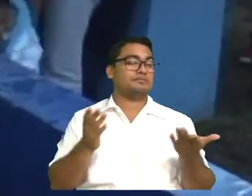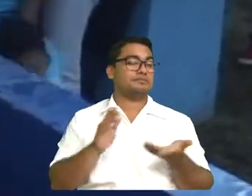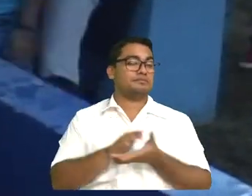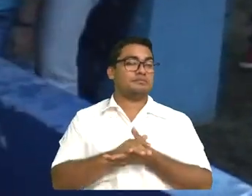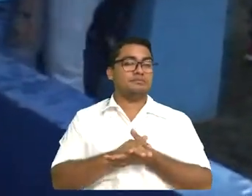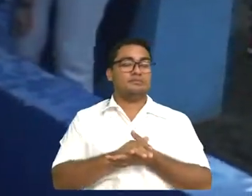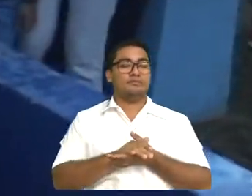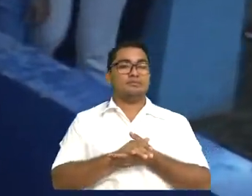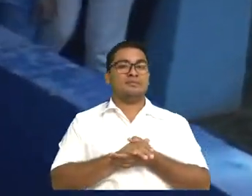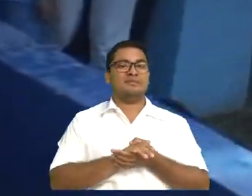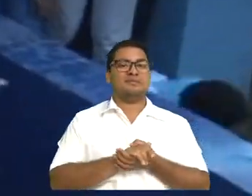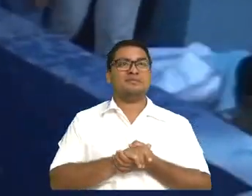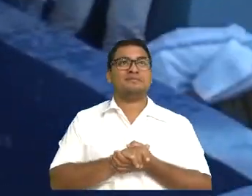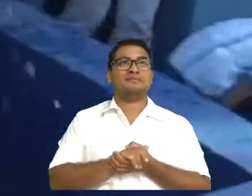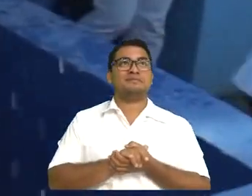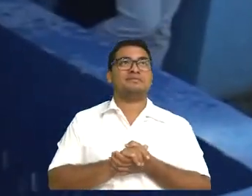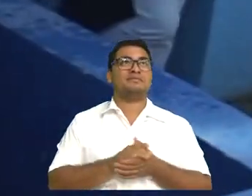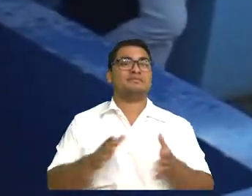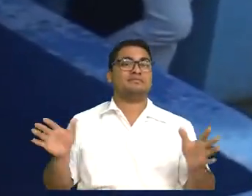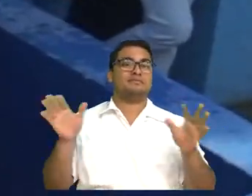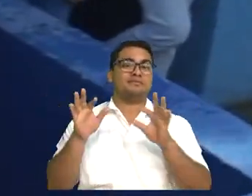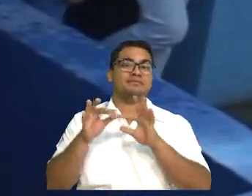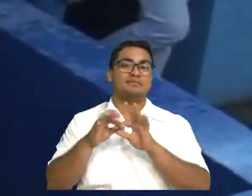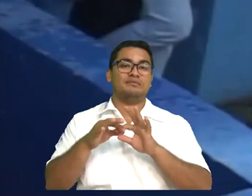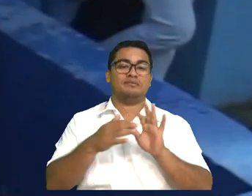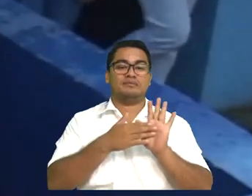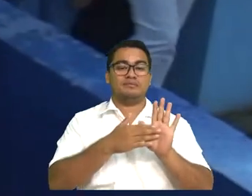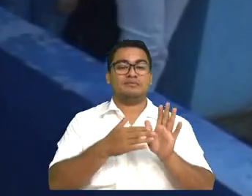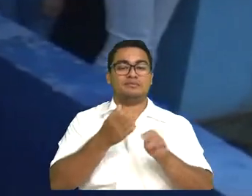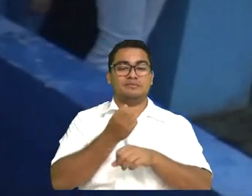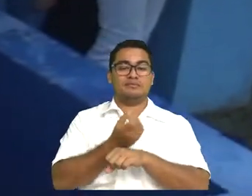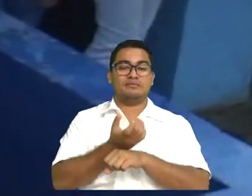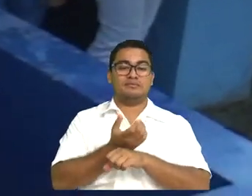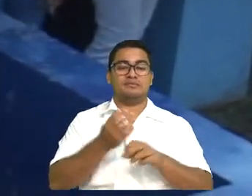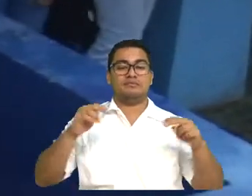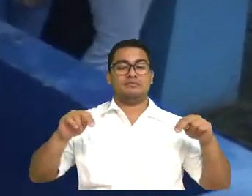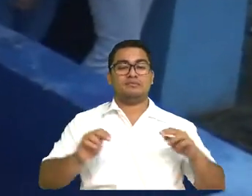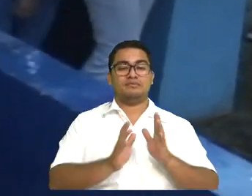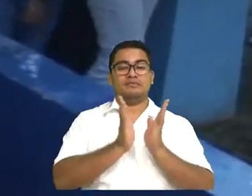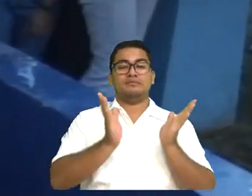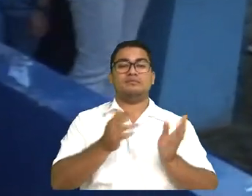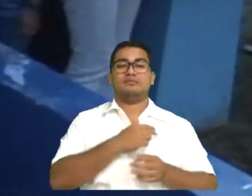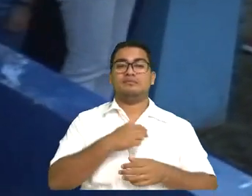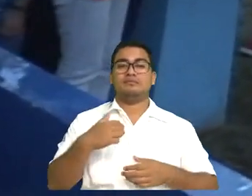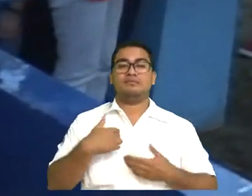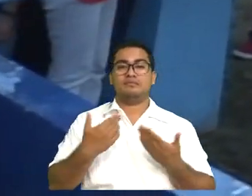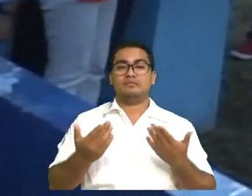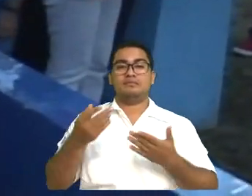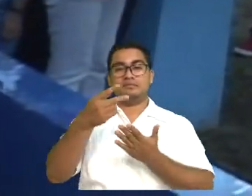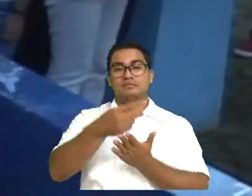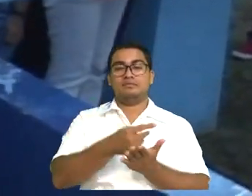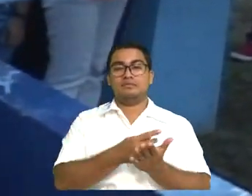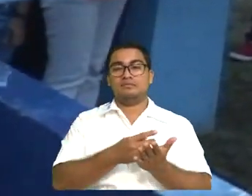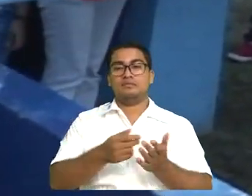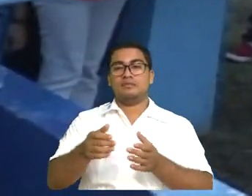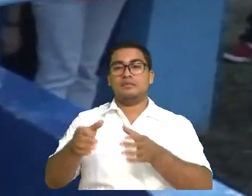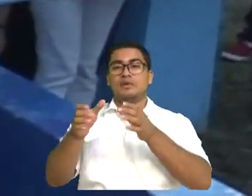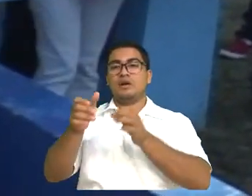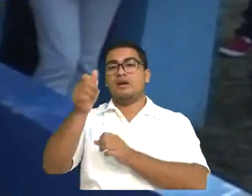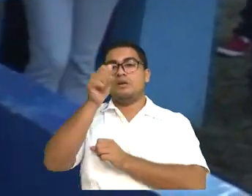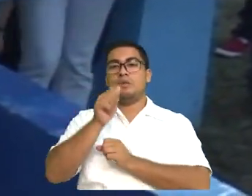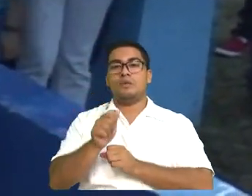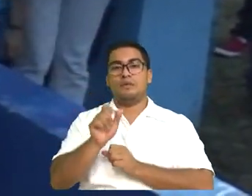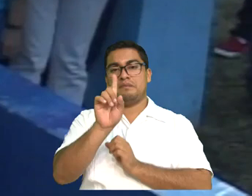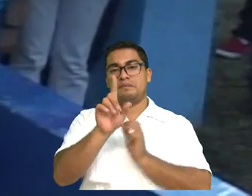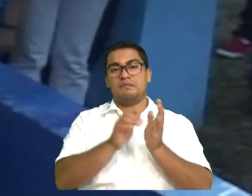Además mencionó que en conjunto con el modelo de alianza con la Alcaldía de Nagarote, desarrollarán un proyecto para mejorar el servicio de agua potable de